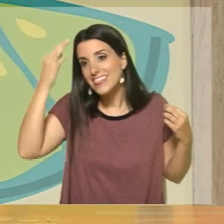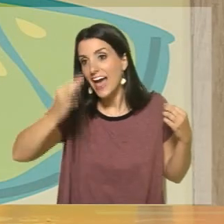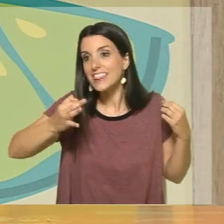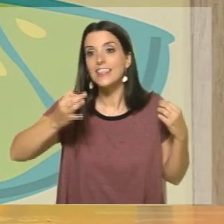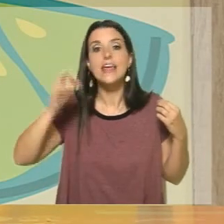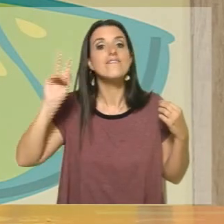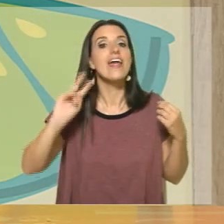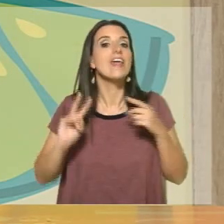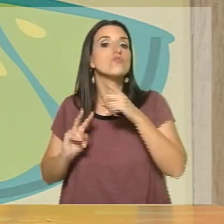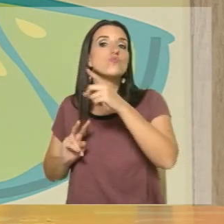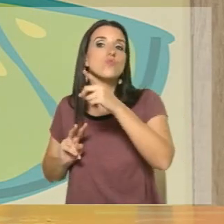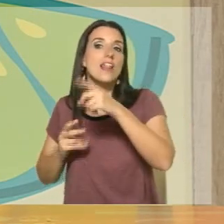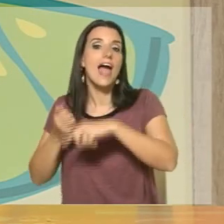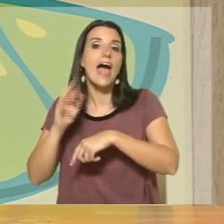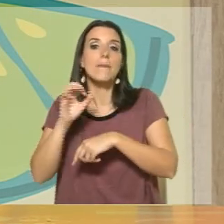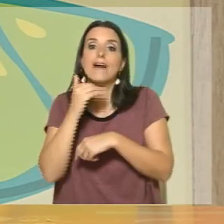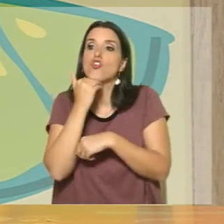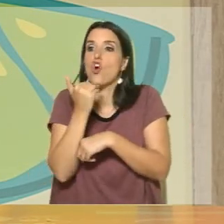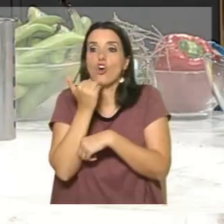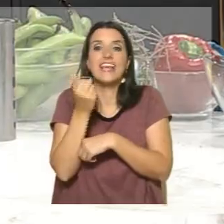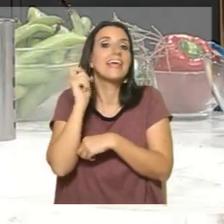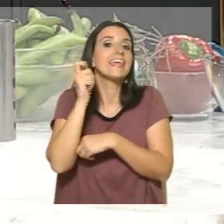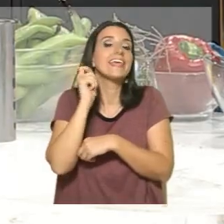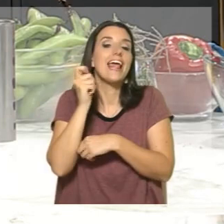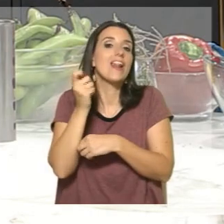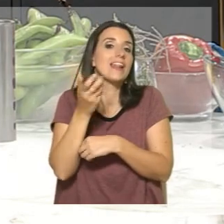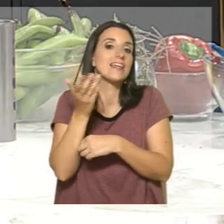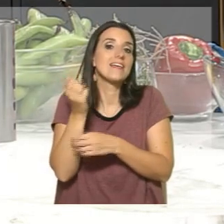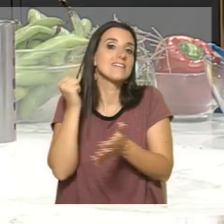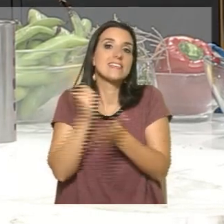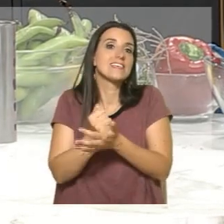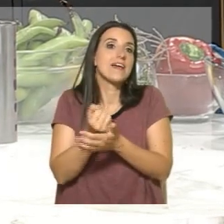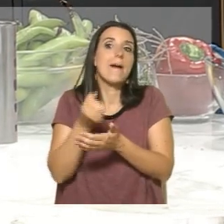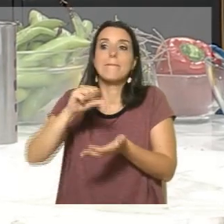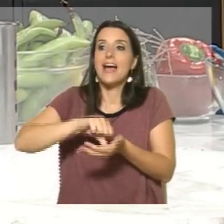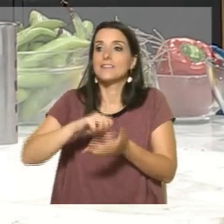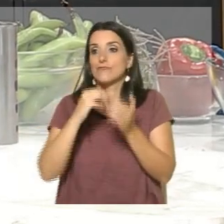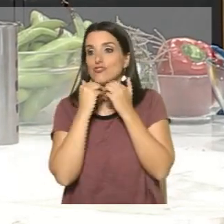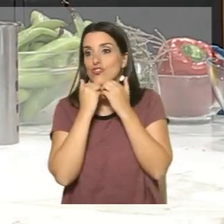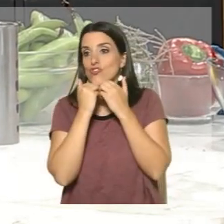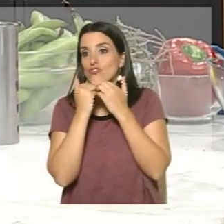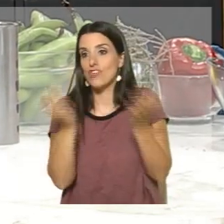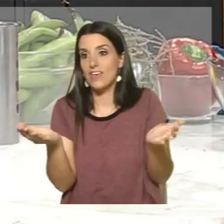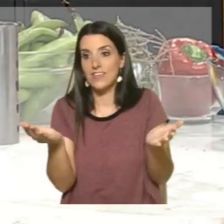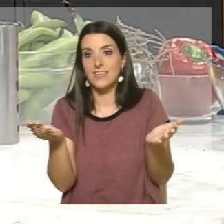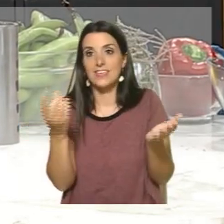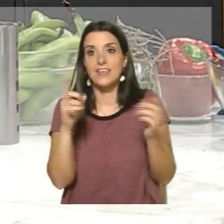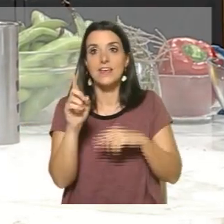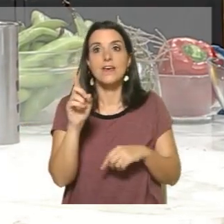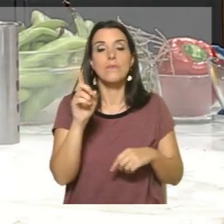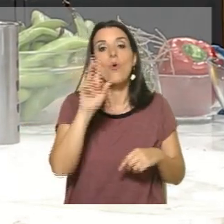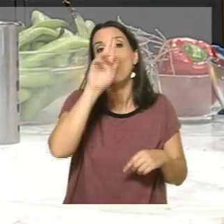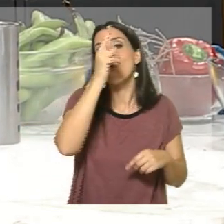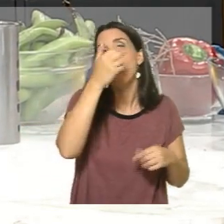la nacionalidad de la arepa no la voy a poner en discusión nosotros, acá. La dulce de leche es uruguayo. Para no tener problema con nadie. La torta frita es uruguaya, Gardel es uruguayo y así pues